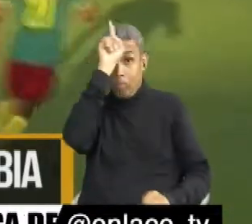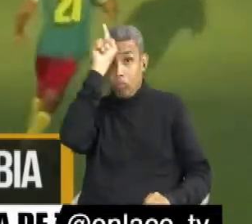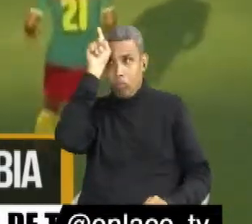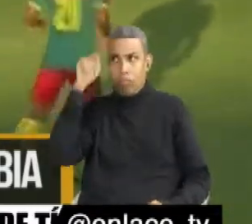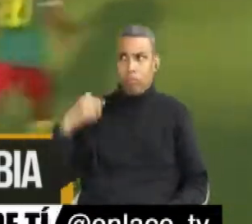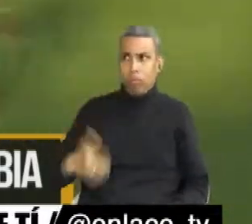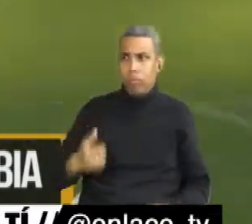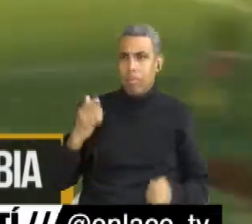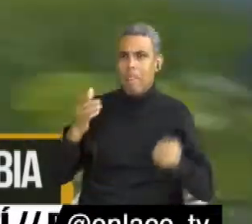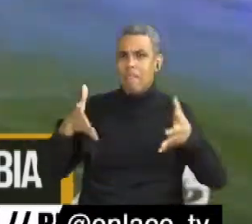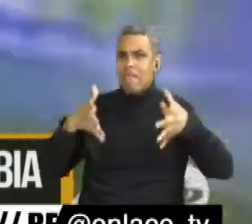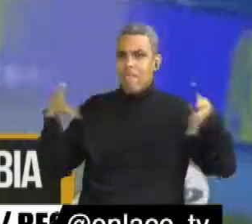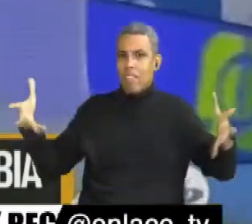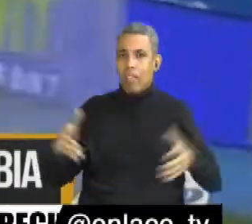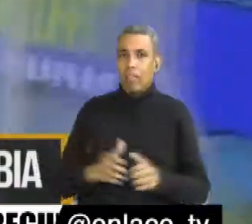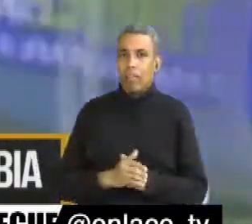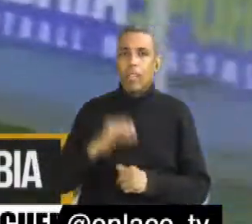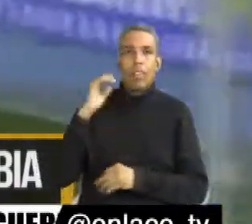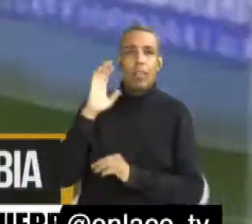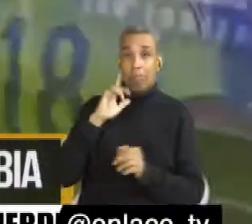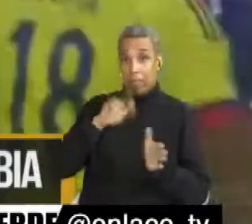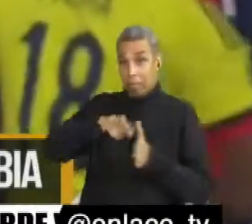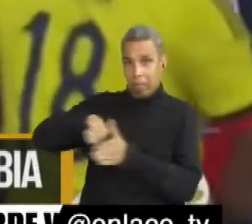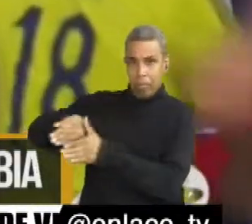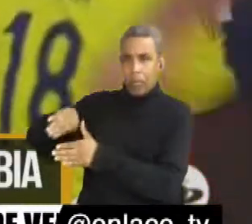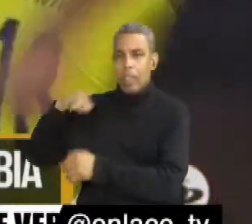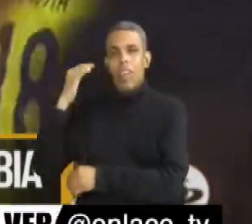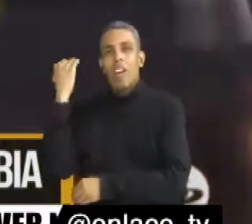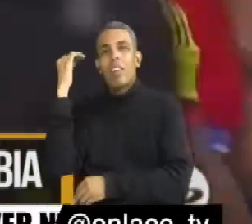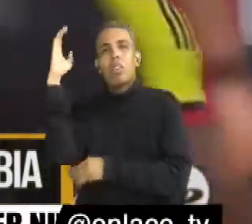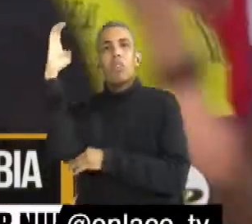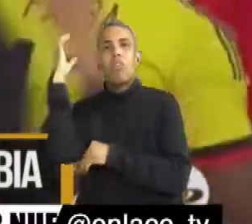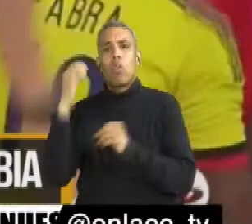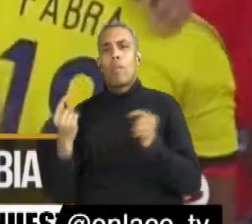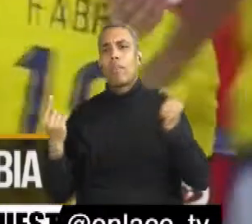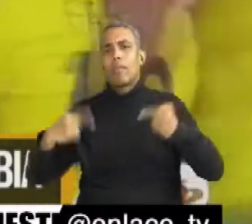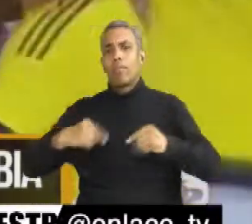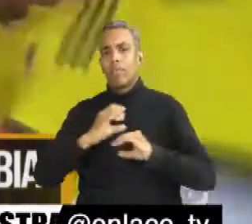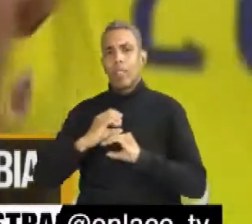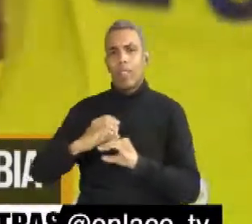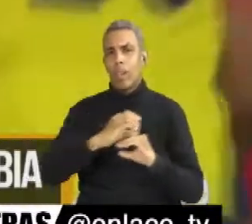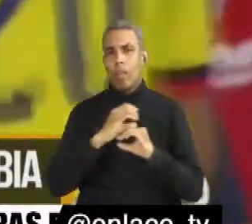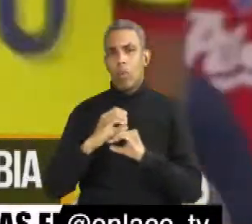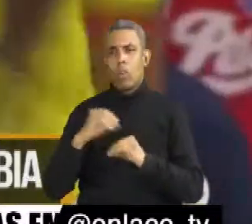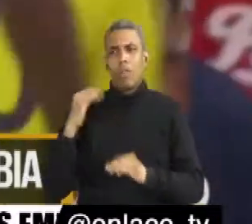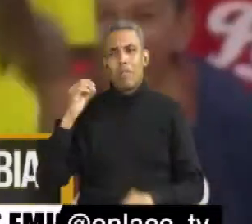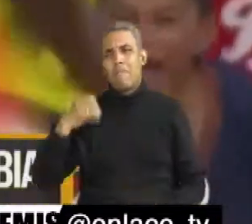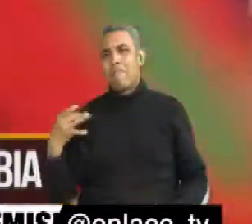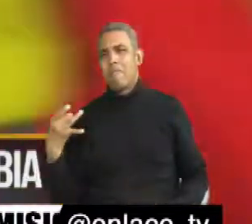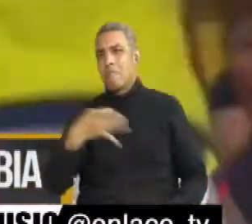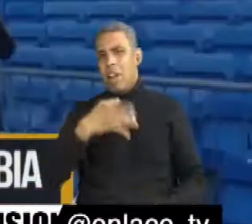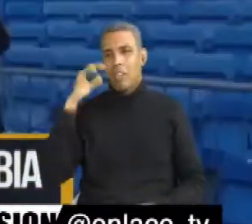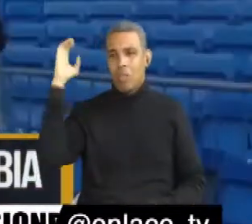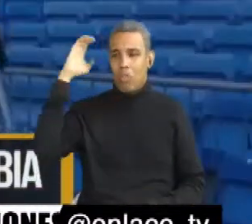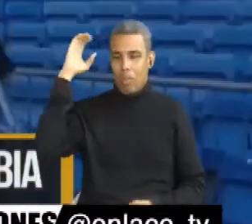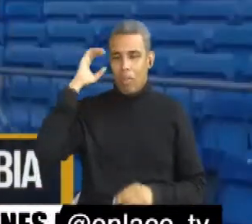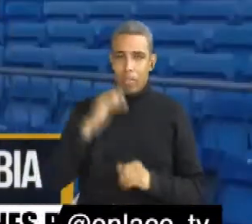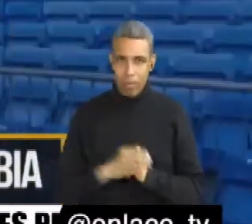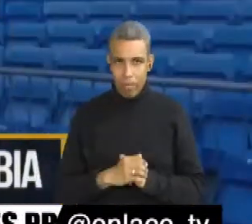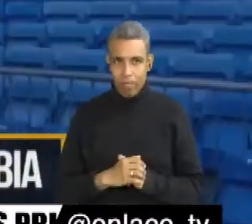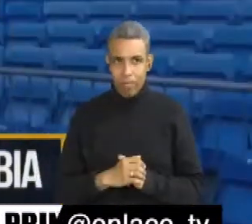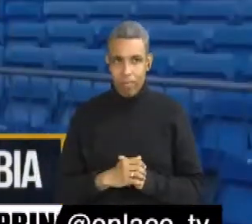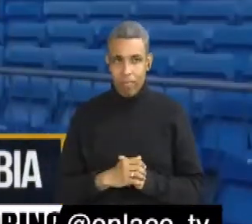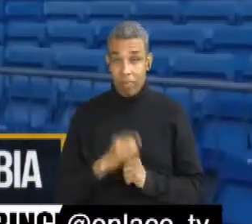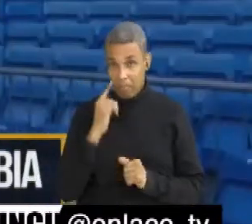los colombianos dentro y fuera de la cancha, dentro y fuera del estadio Alfonso Pérez en Getafe. Y aquí tenemos